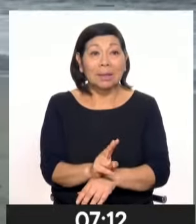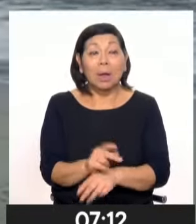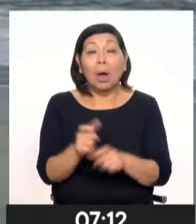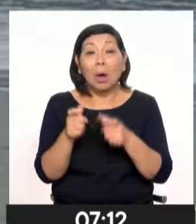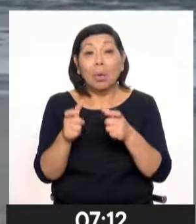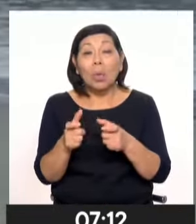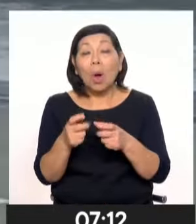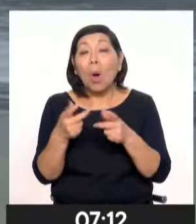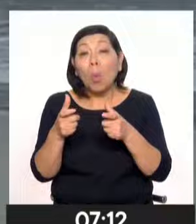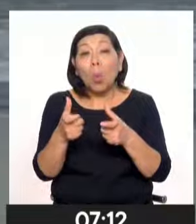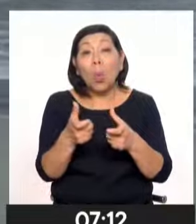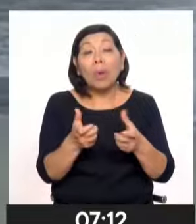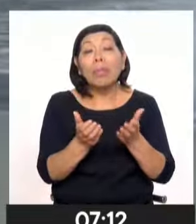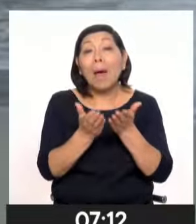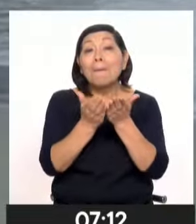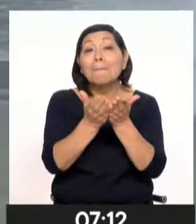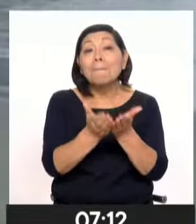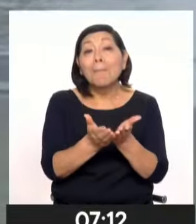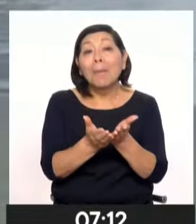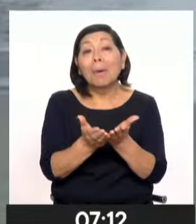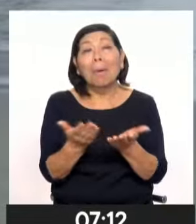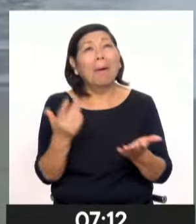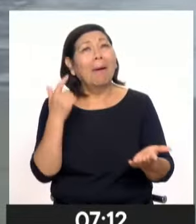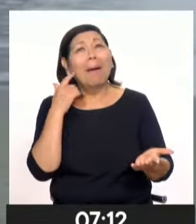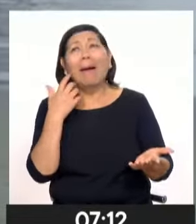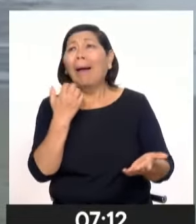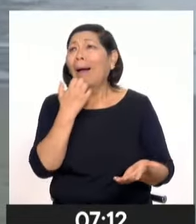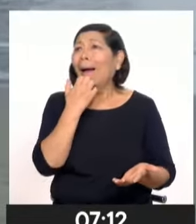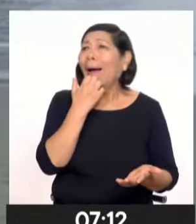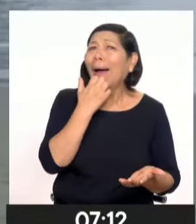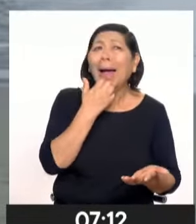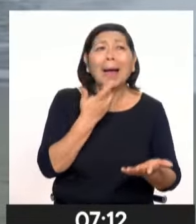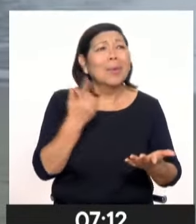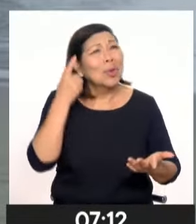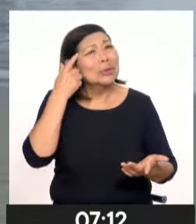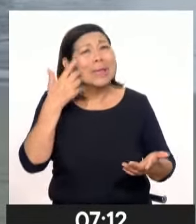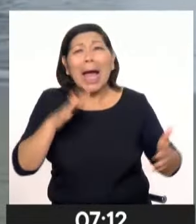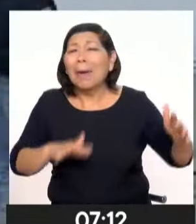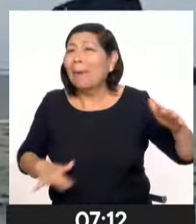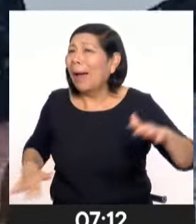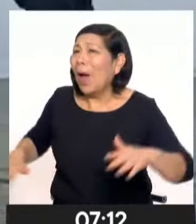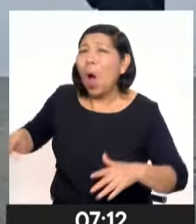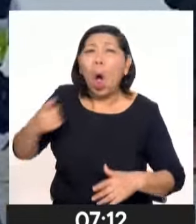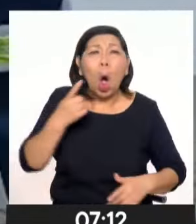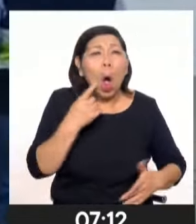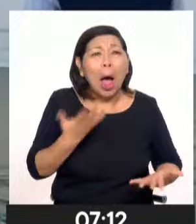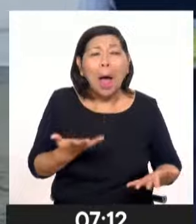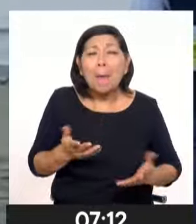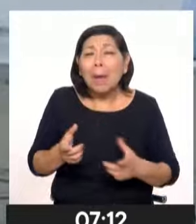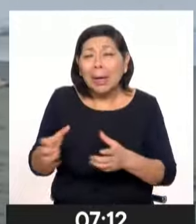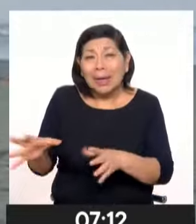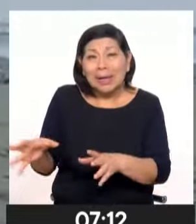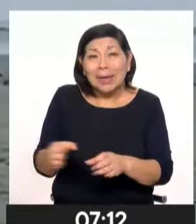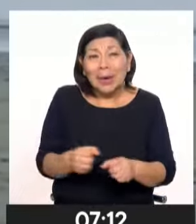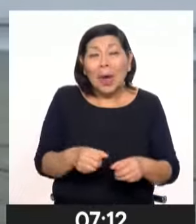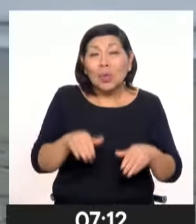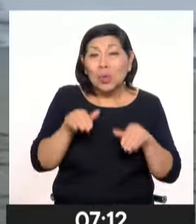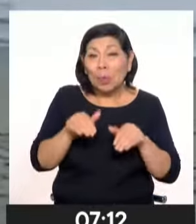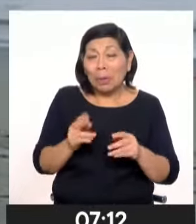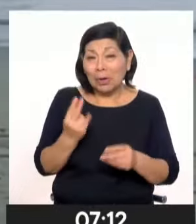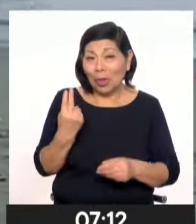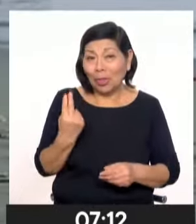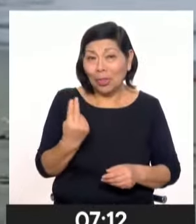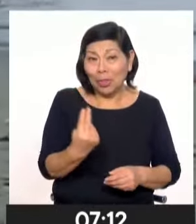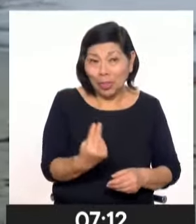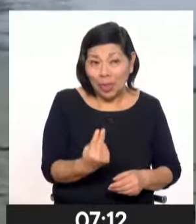vigilante del barco quien se encontraba desorientado y asustado pues no sabía nadar tras rescatar al Guardián y a su mascota Los